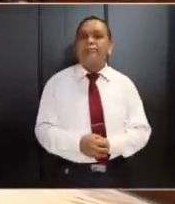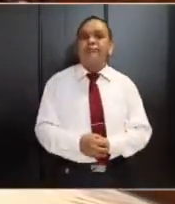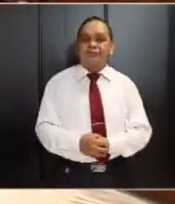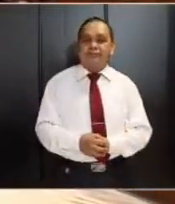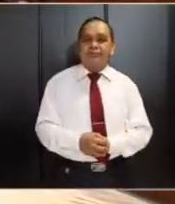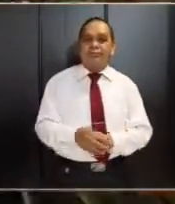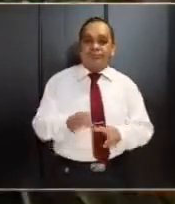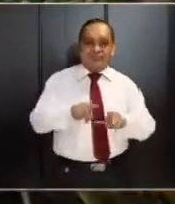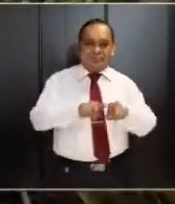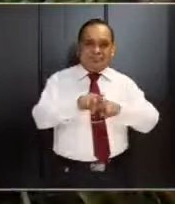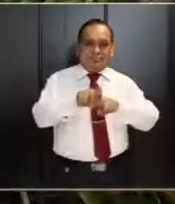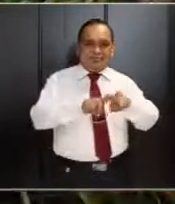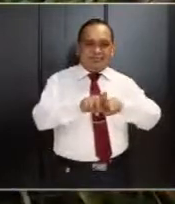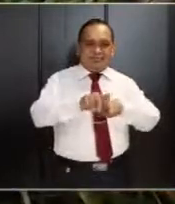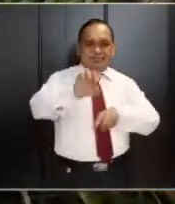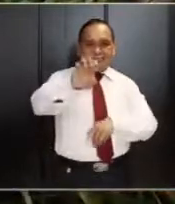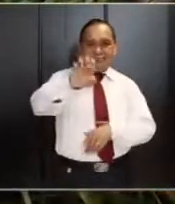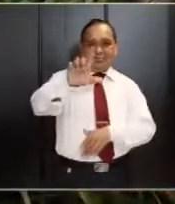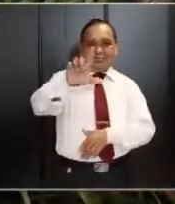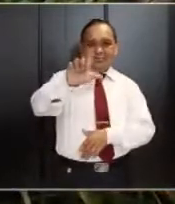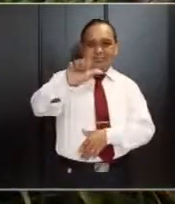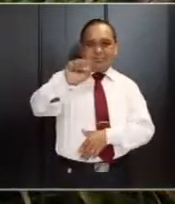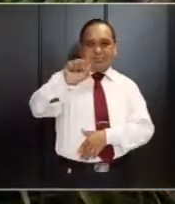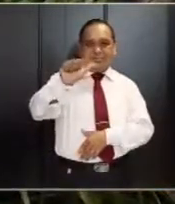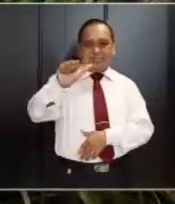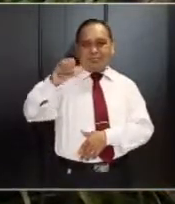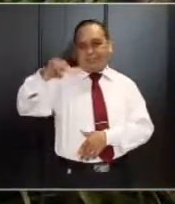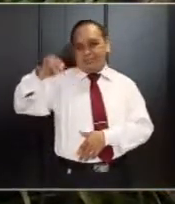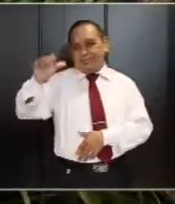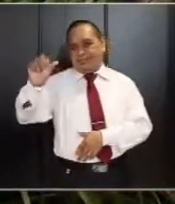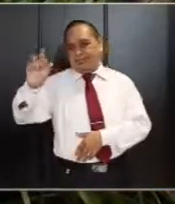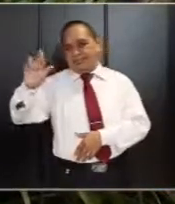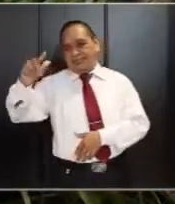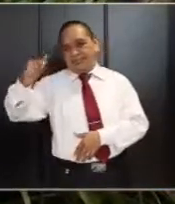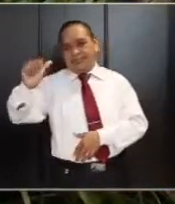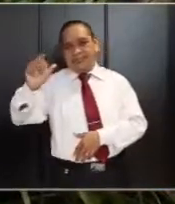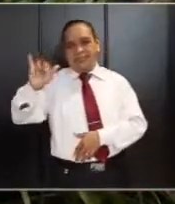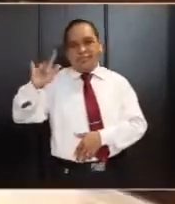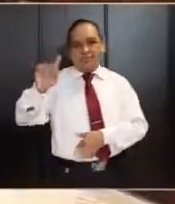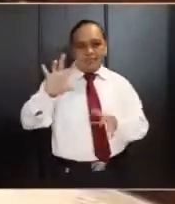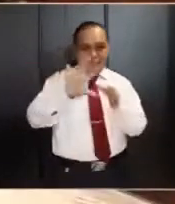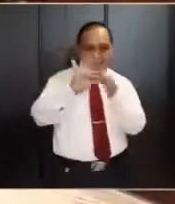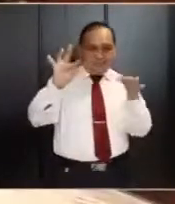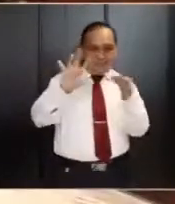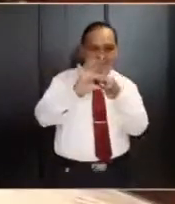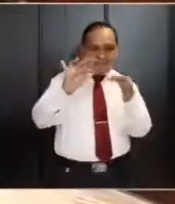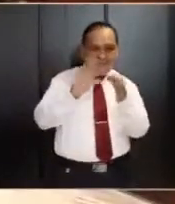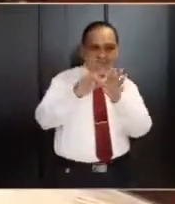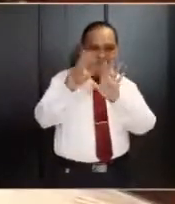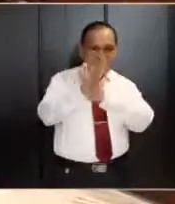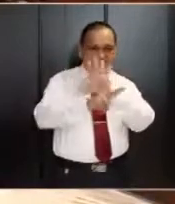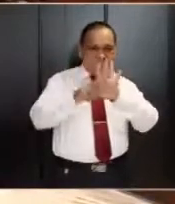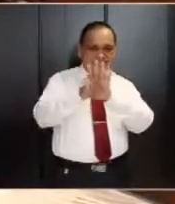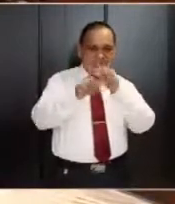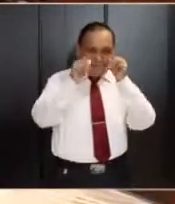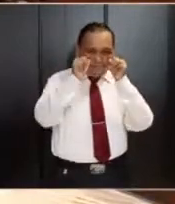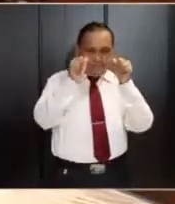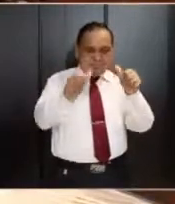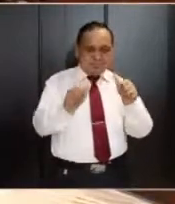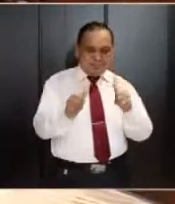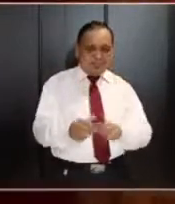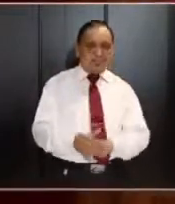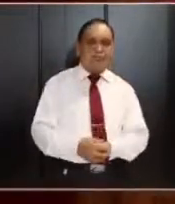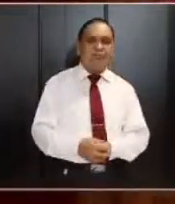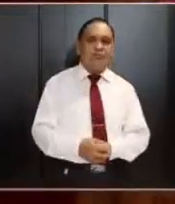hace su hermana Elsa Margarita es muy puntual y lo exhibe, gobernadora. Sí, bueno, vamos a escucharla. Miren, yo creo